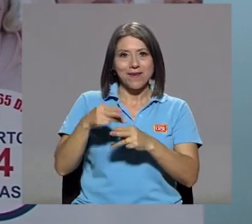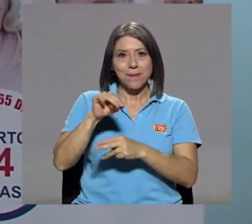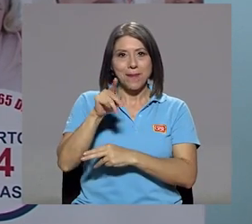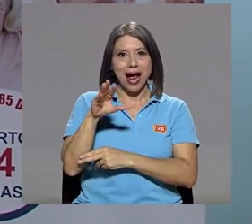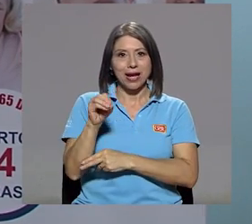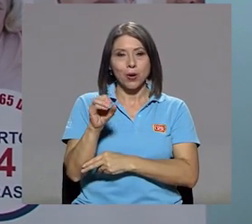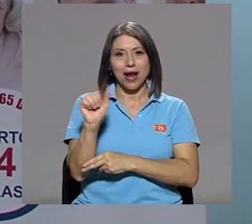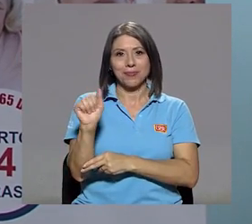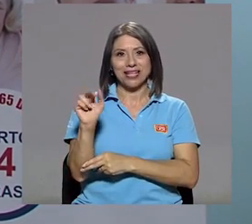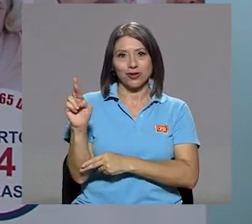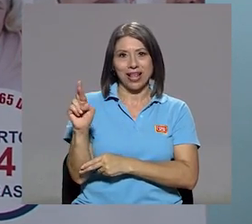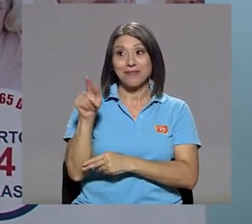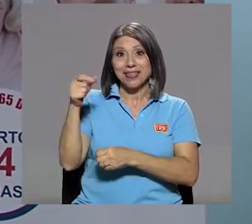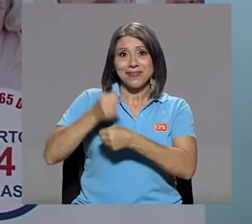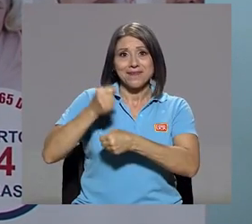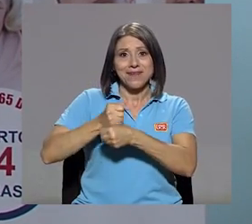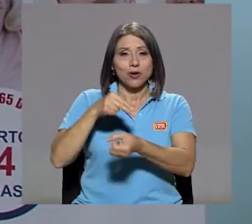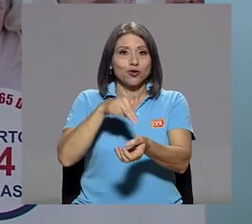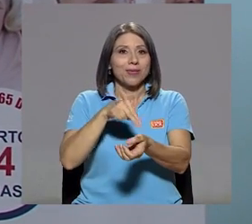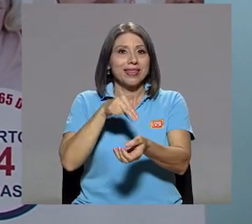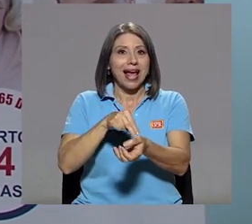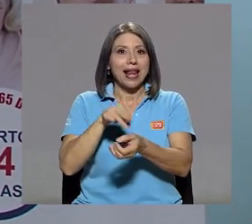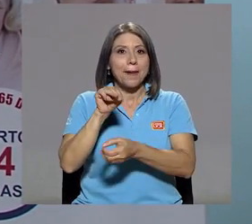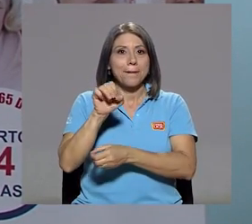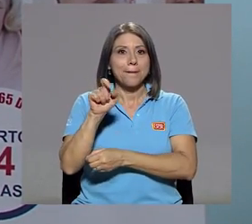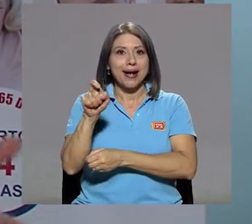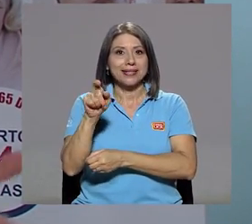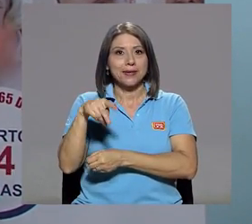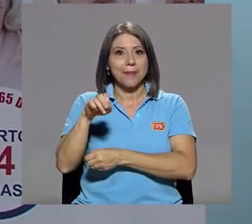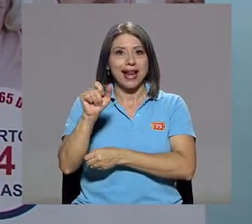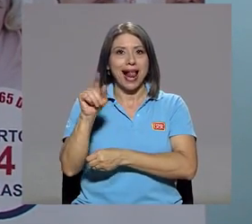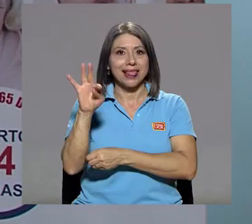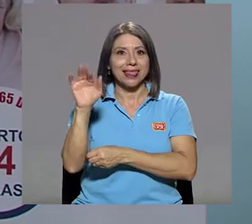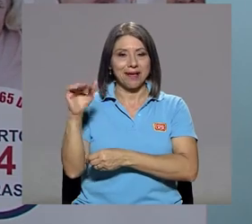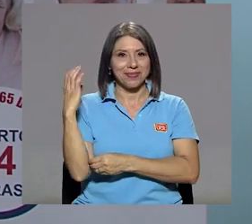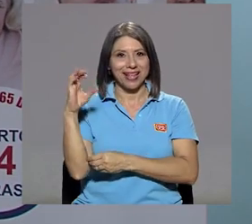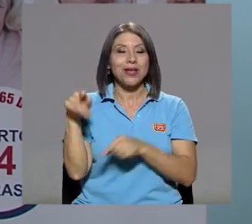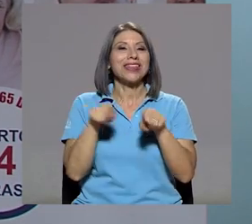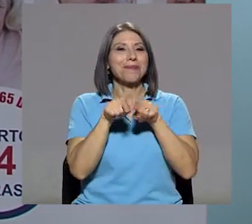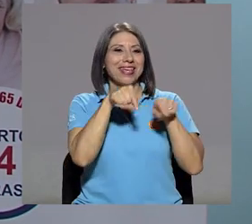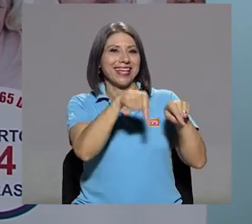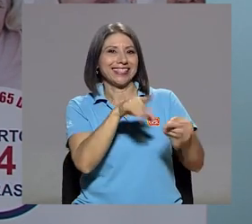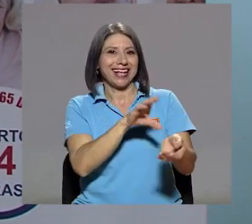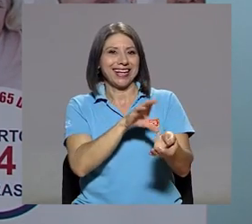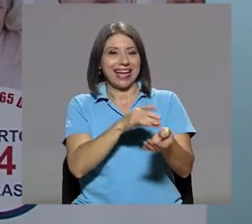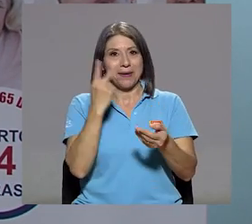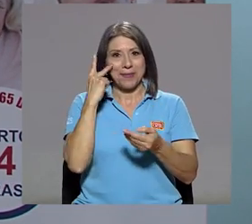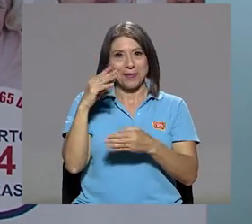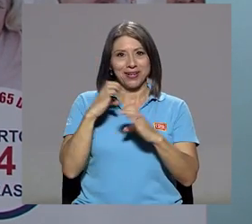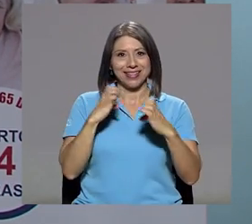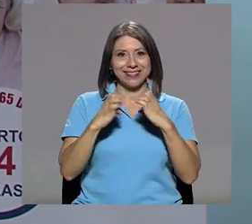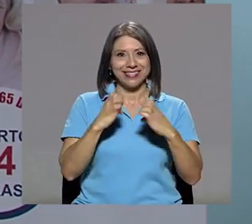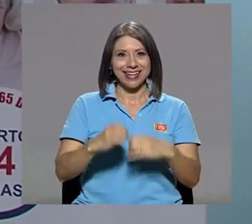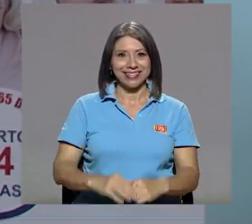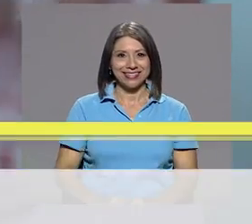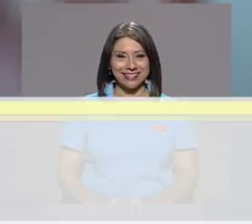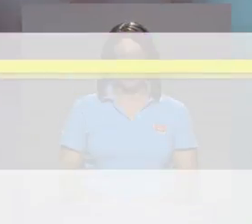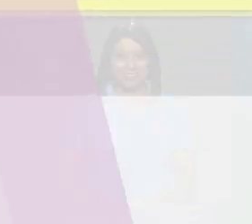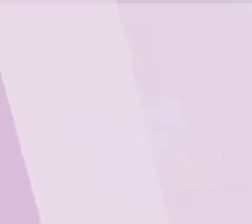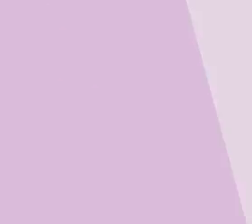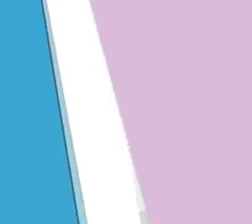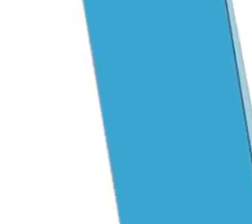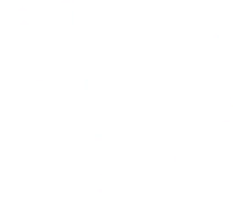Mario Alpizar Roldán. Él trabaja en el Hospital Maximiliano Peralta y además también en esta clínica. Veamos la entrevista.